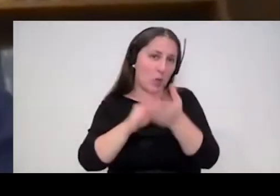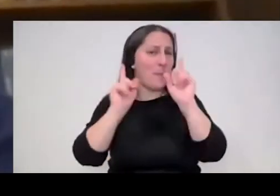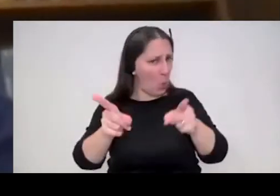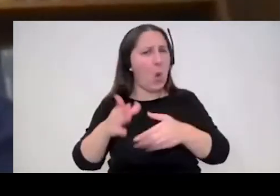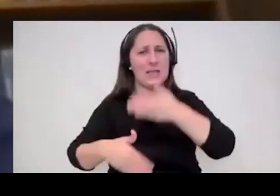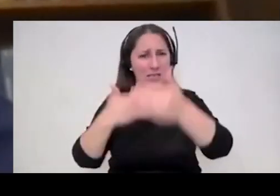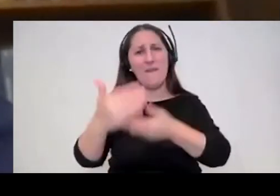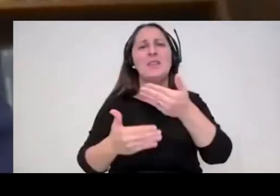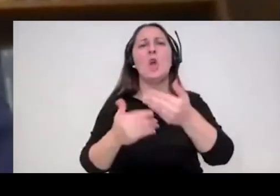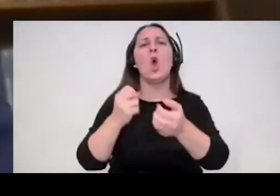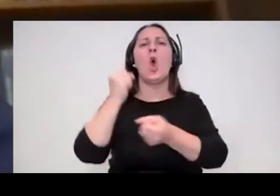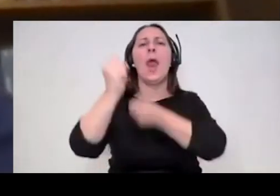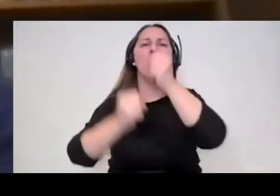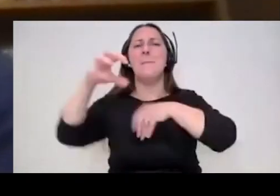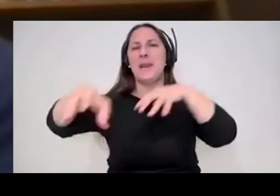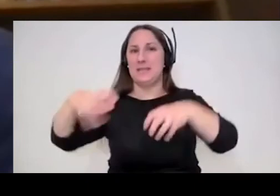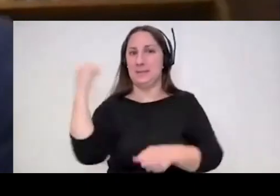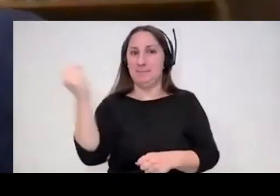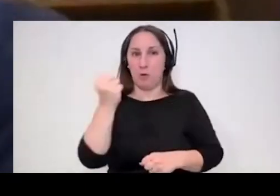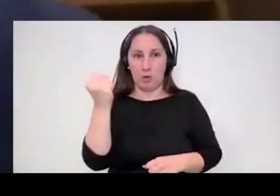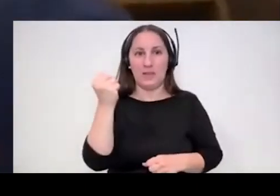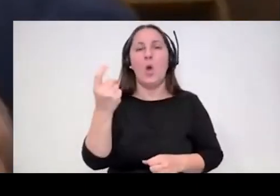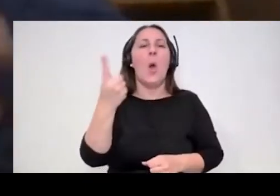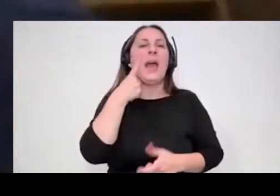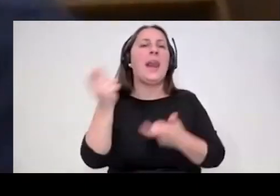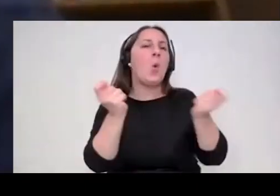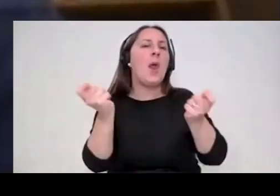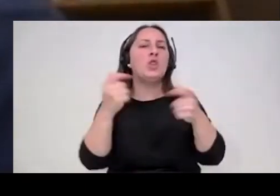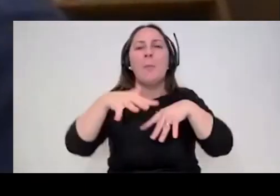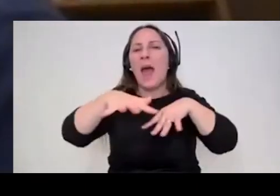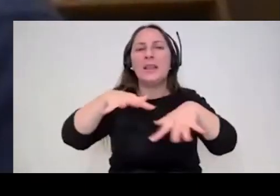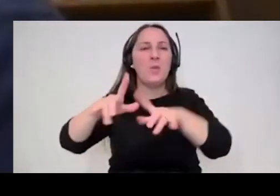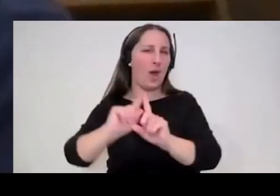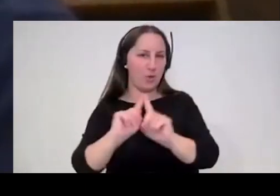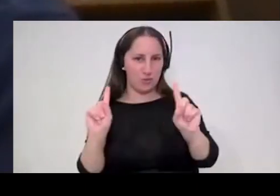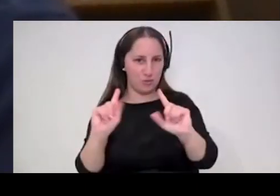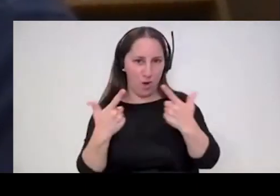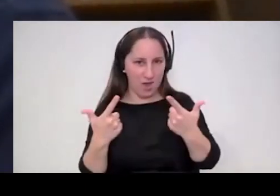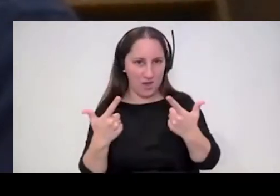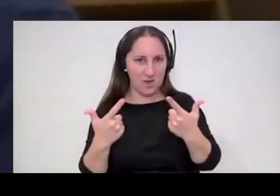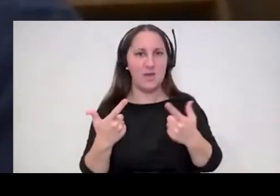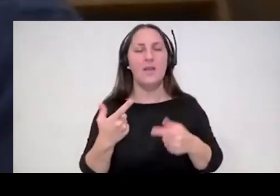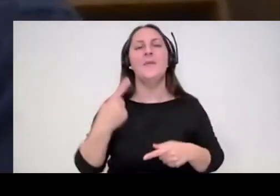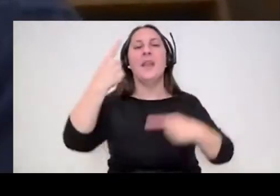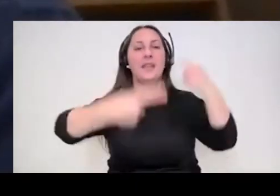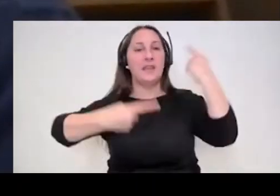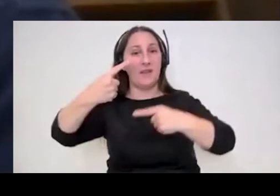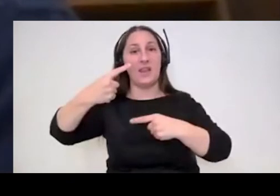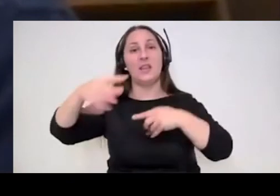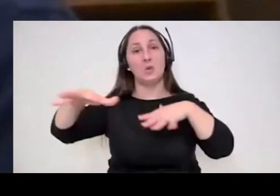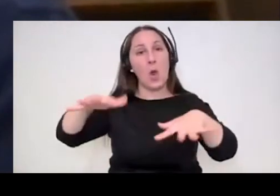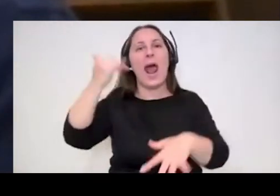grandes empresas. No hay una regulación para la actividad, por eso yo digo, vos tenés en distintos lugares quizás algún tipo